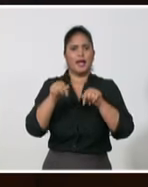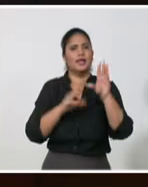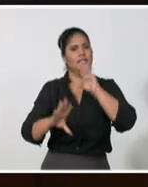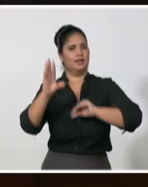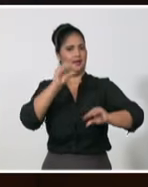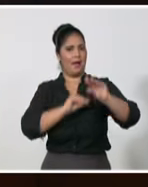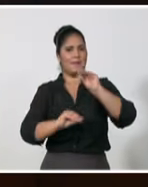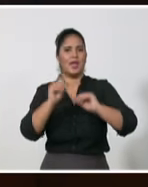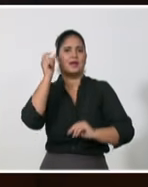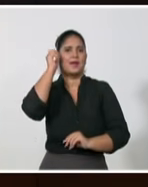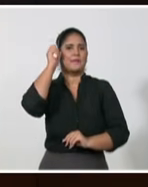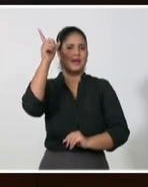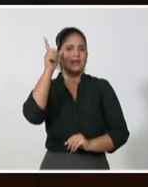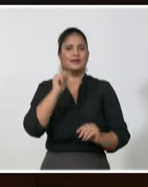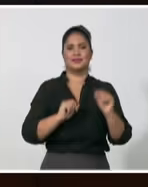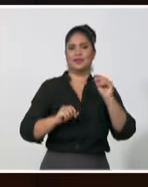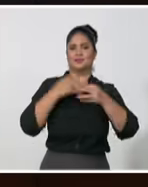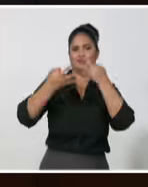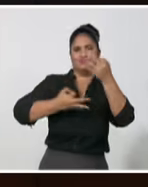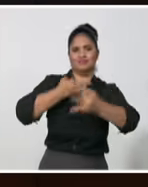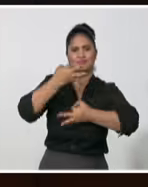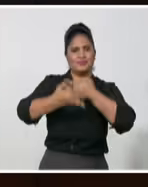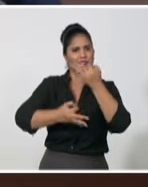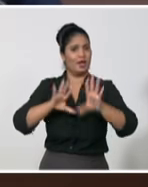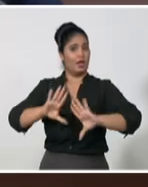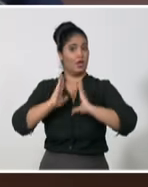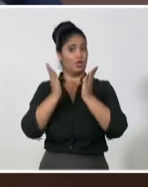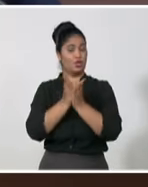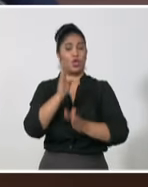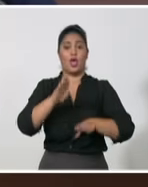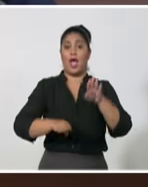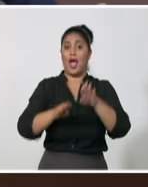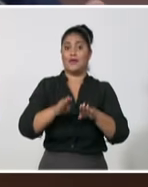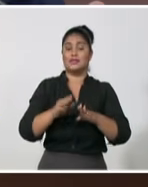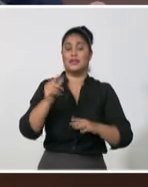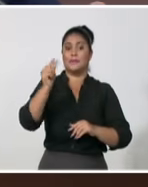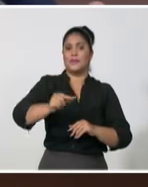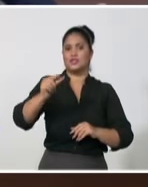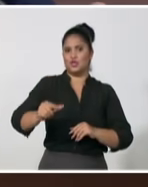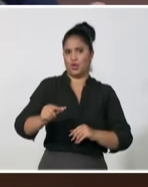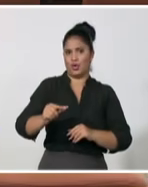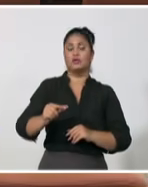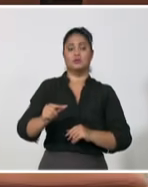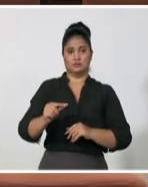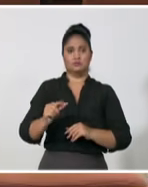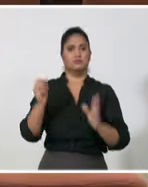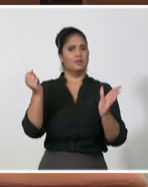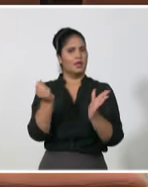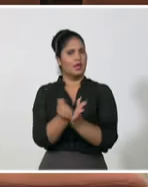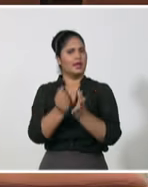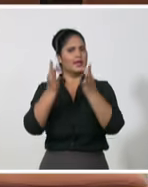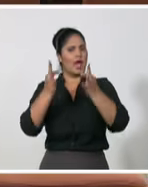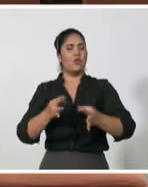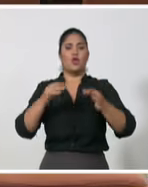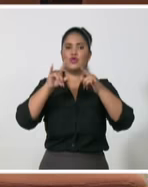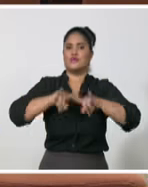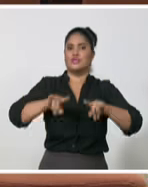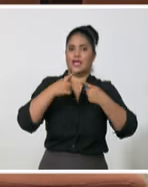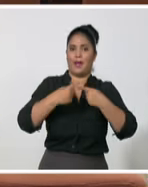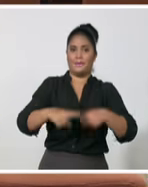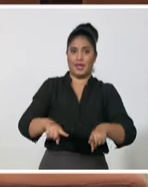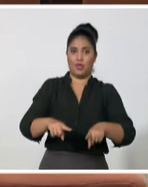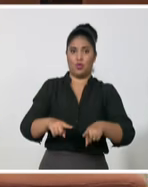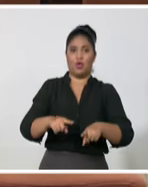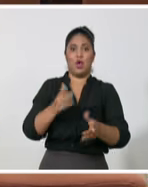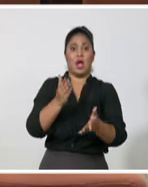mucha gente que han llegado a las actividades de dirección con un título universitario nunca deciden su profesión no tienen esa vivencia y por otra